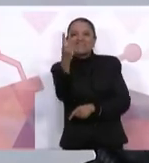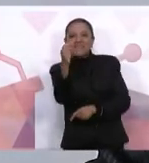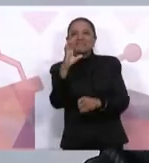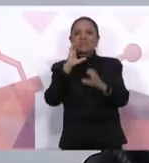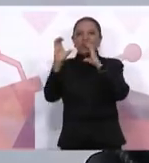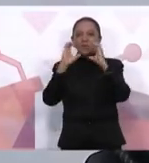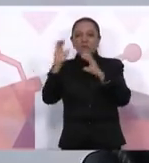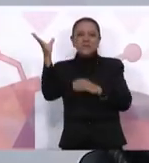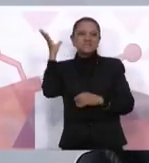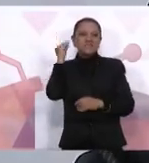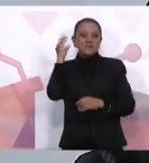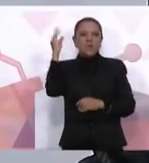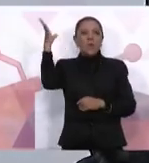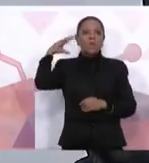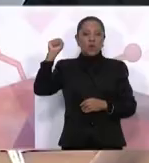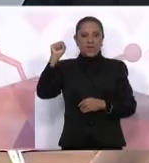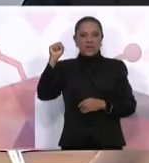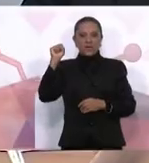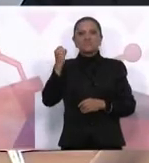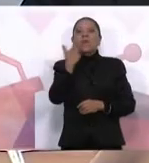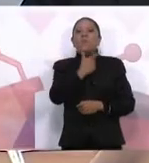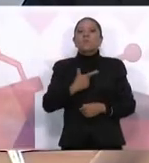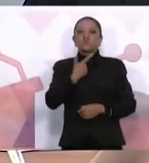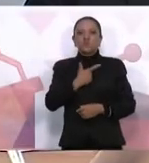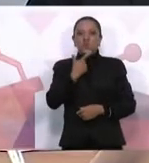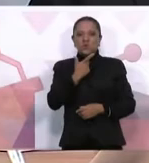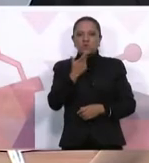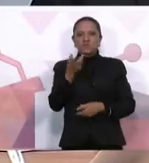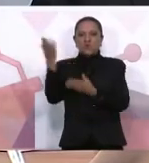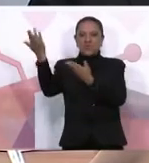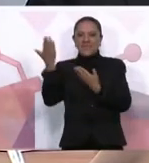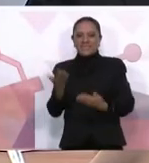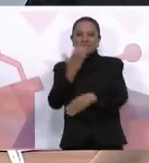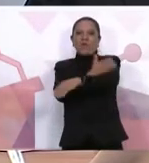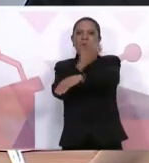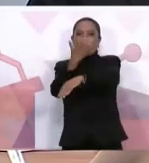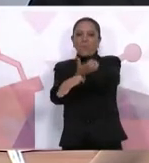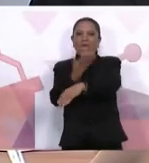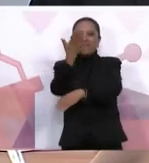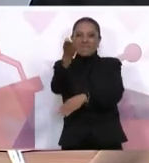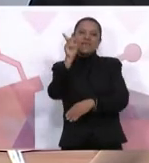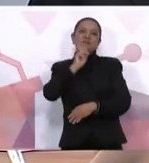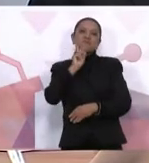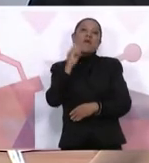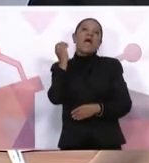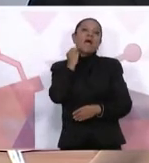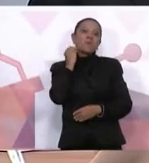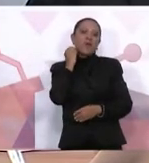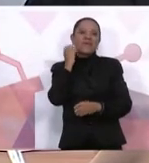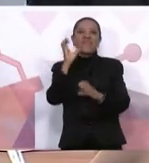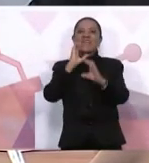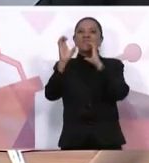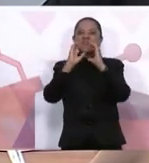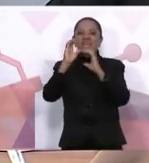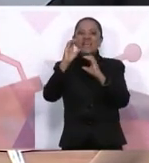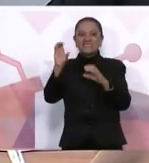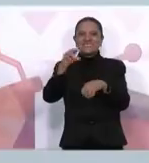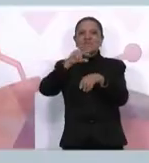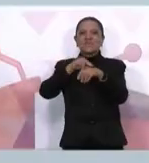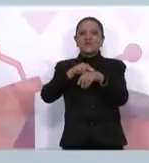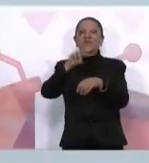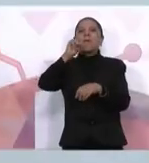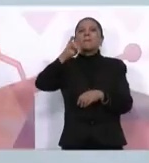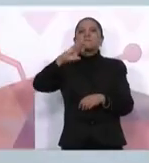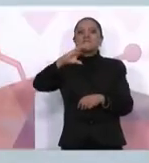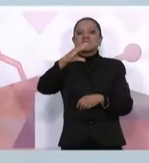afecto y reconocimiento a mi compañera esta noche en la moderación la abogada comunicadora y doctorante mícher onofre michelle buenas noches qué tal